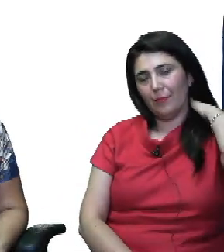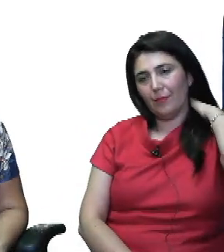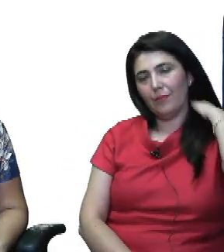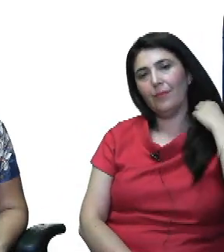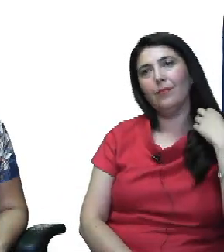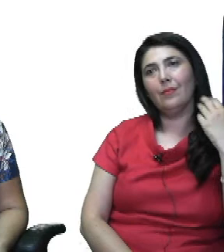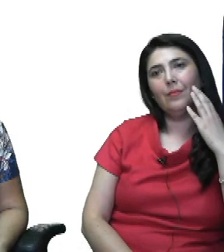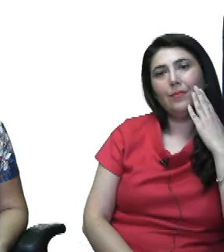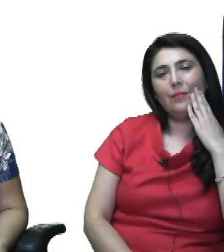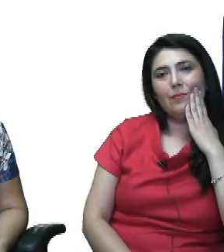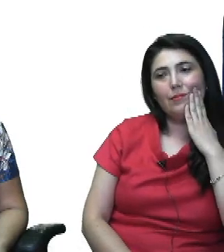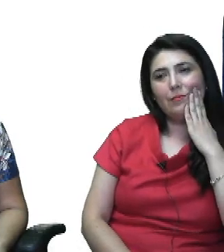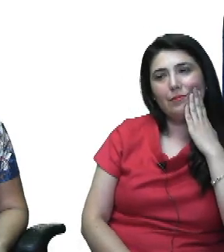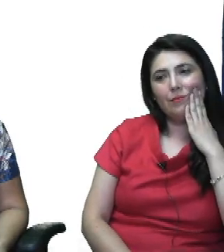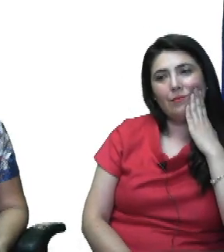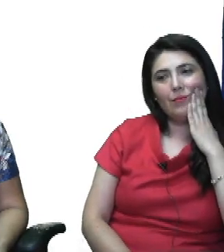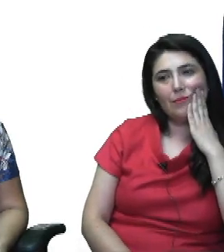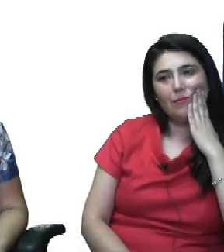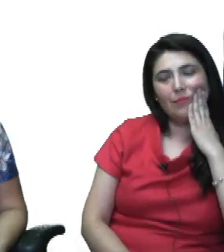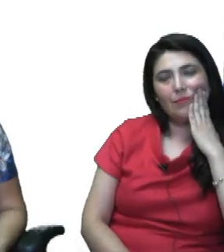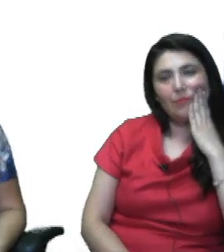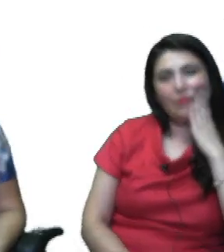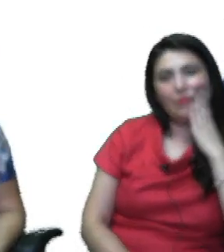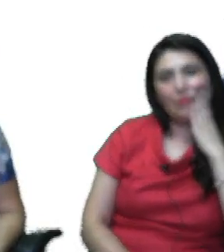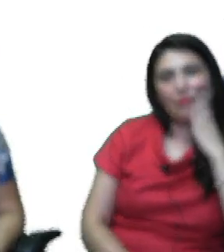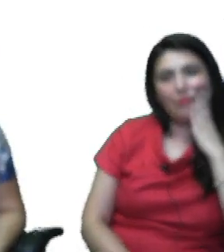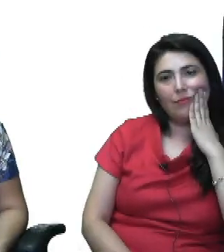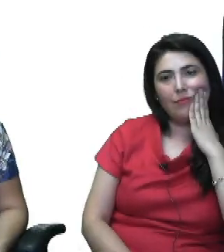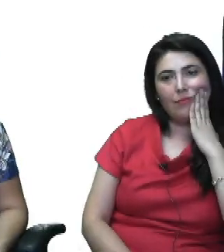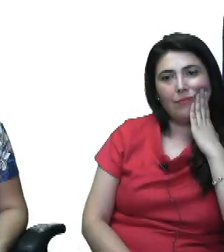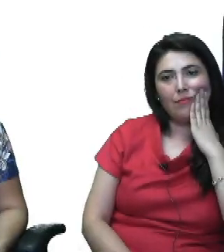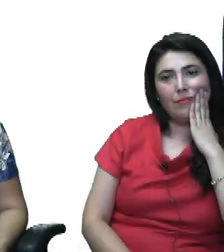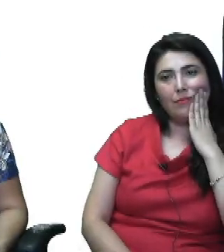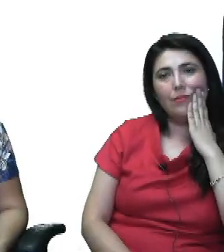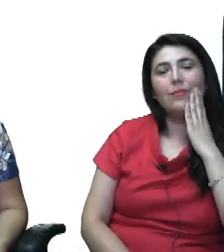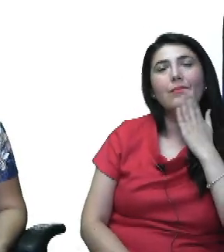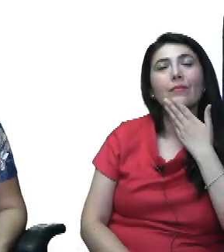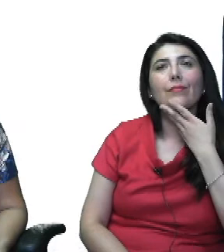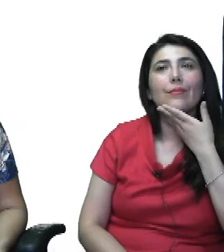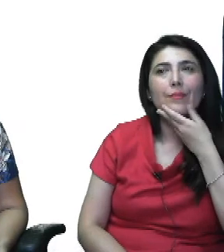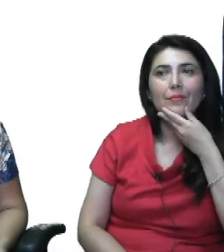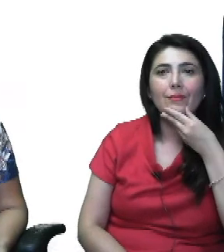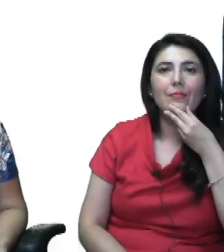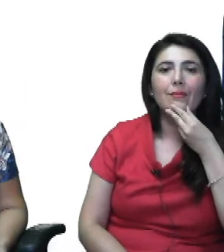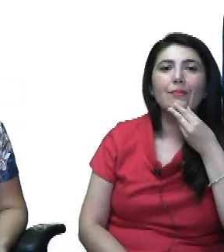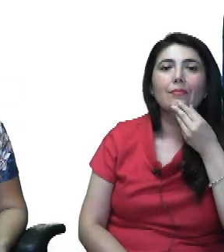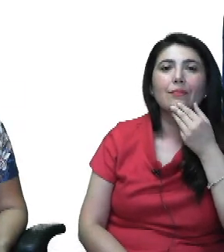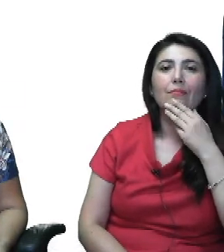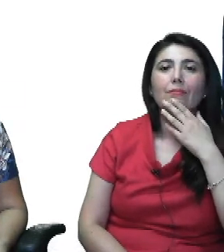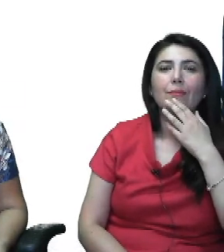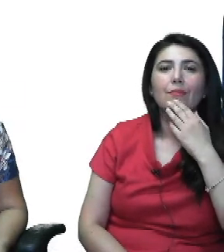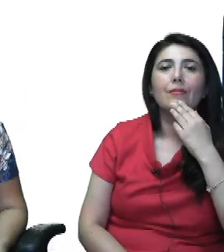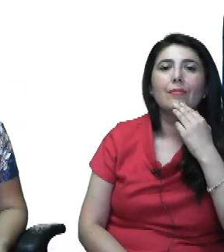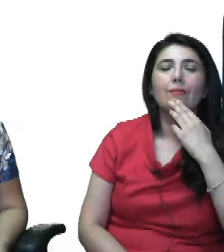que también en cuanto las personas sean capaces de participar dentro de las decisiones, que además también son decisiones que los involucran directamente, ¿cierto? Estamos